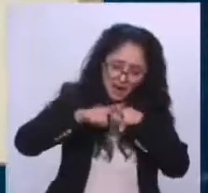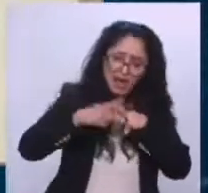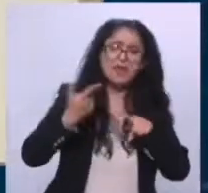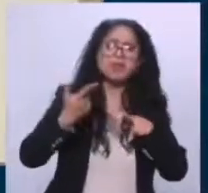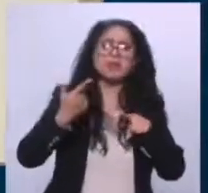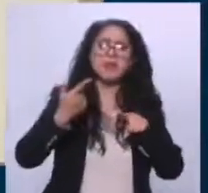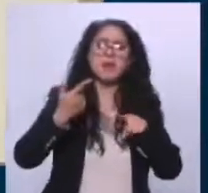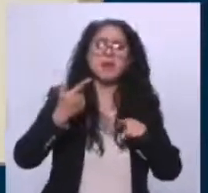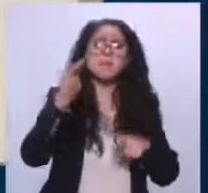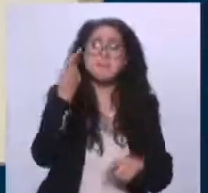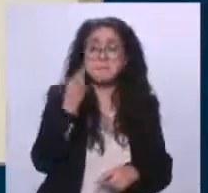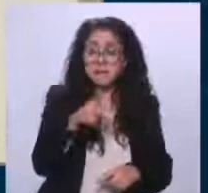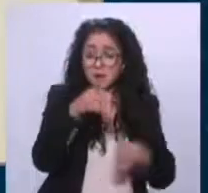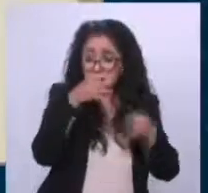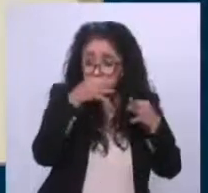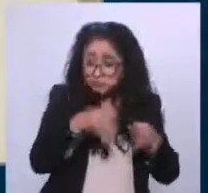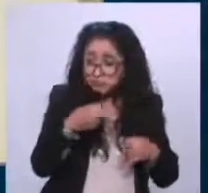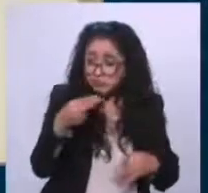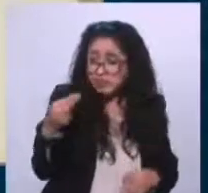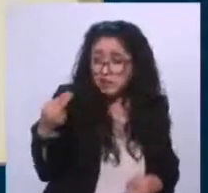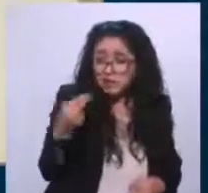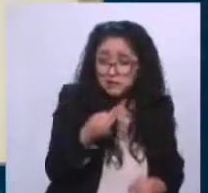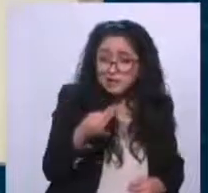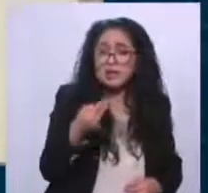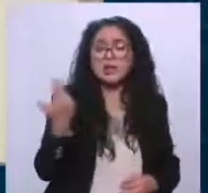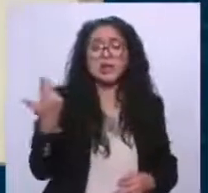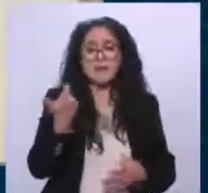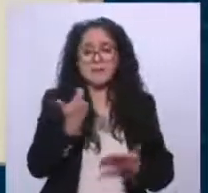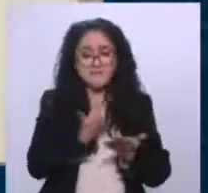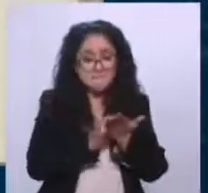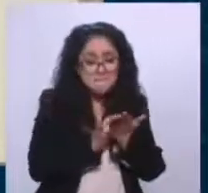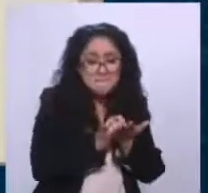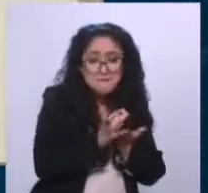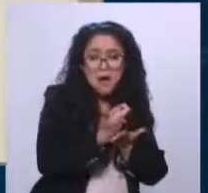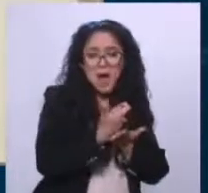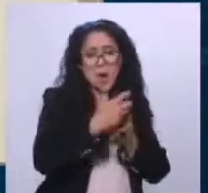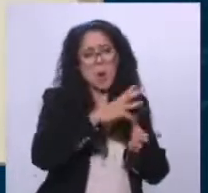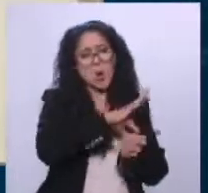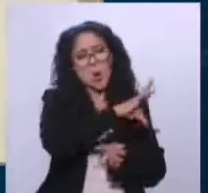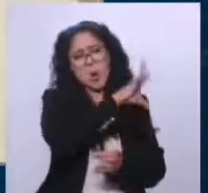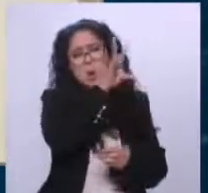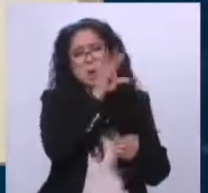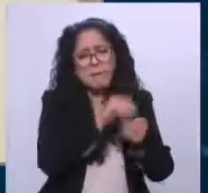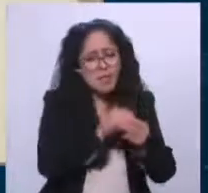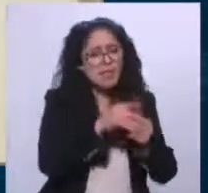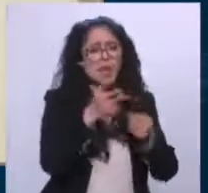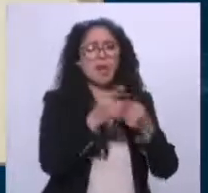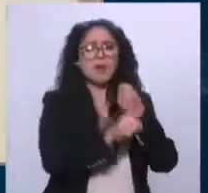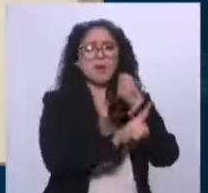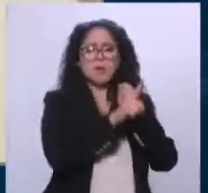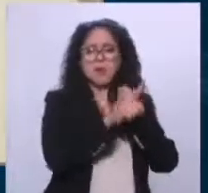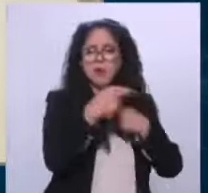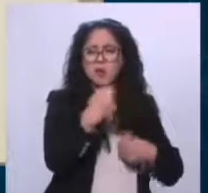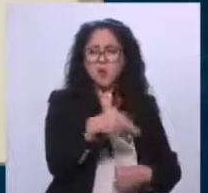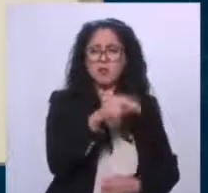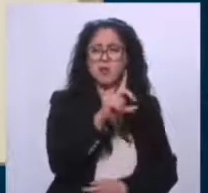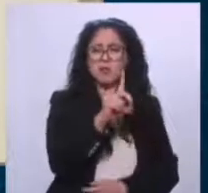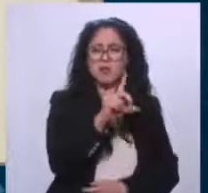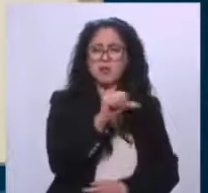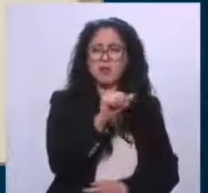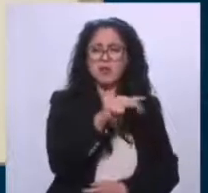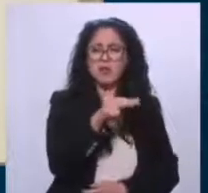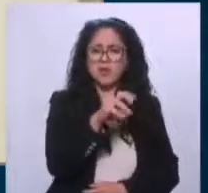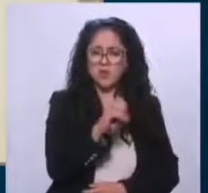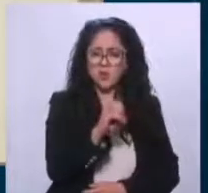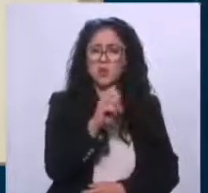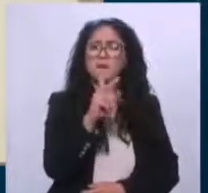diferentes. Prácticamente se requiere que se pague de manera íntegra, ¿no?, el daño patrimonial. Sobre todo acuerdos reparatorios tienen una